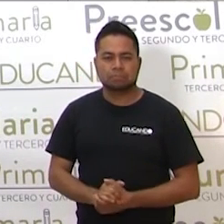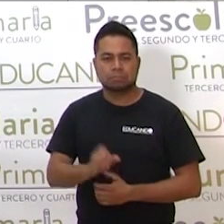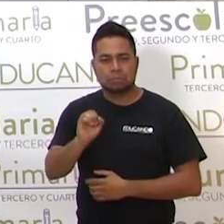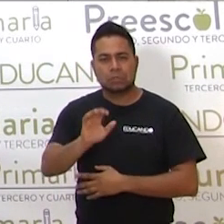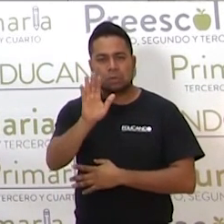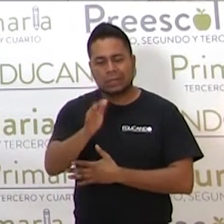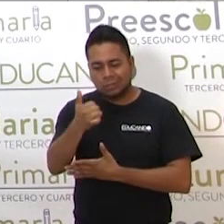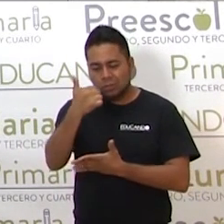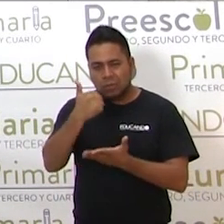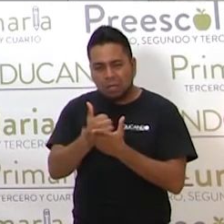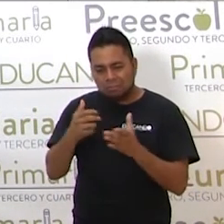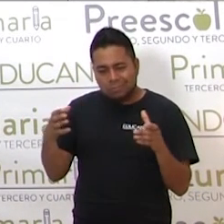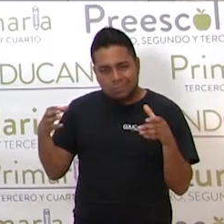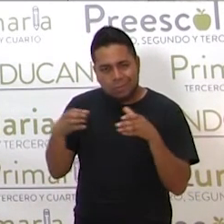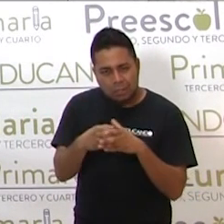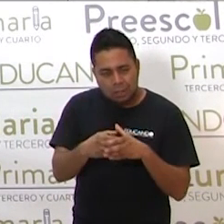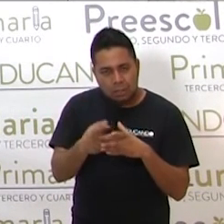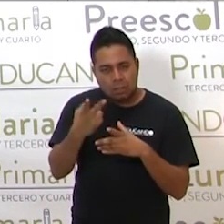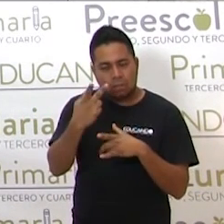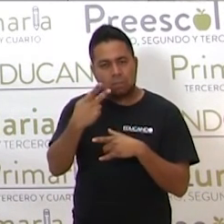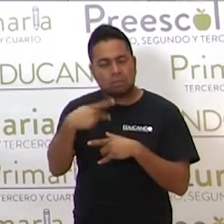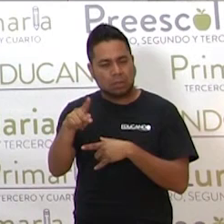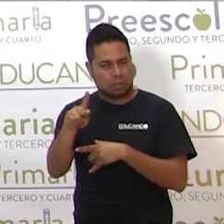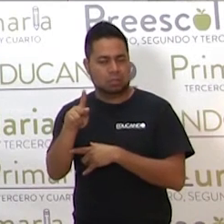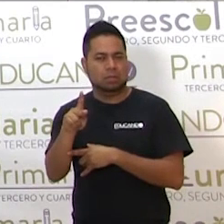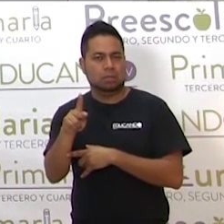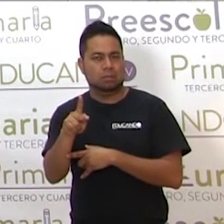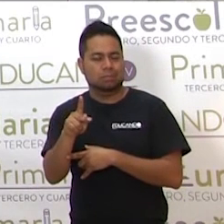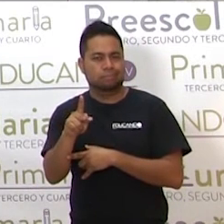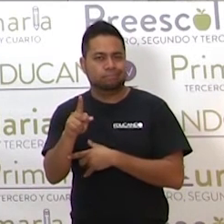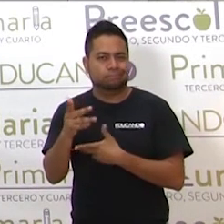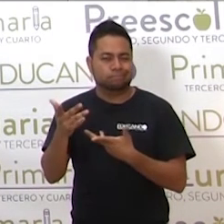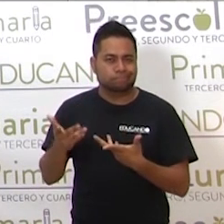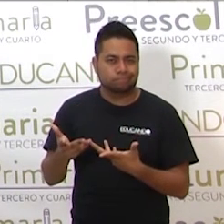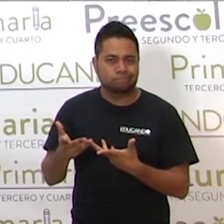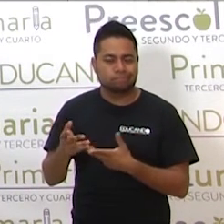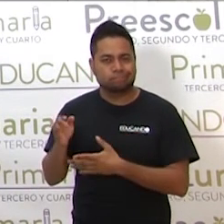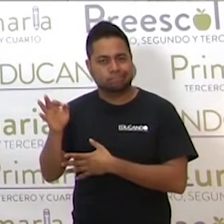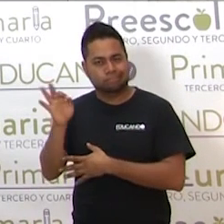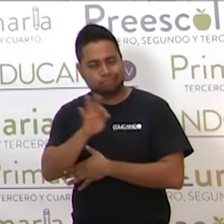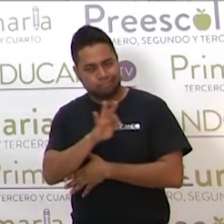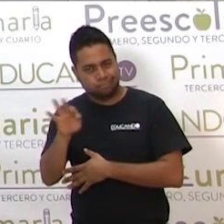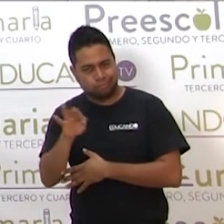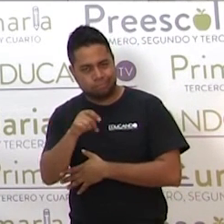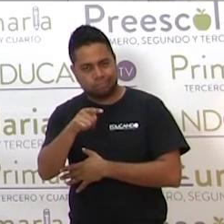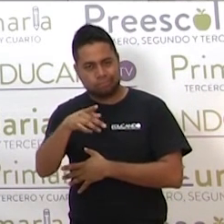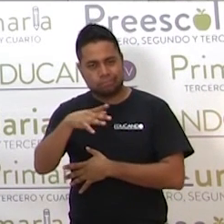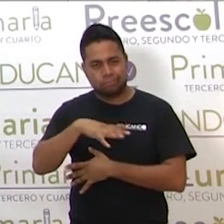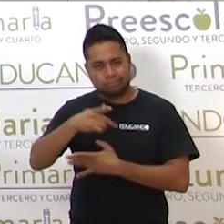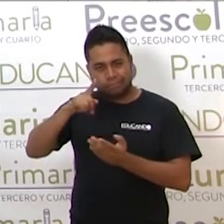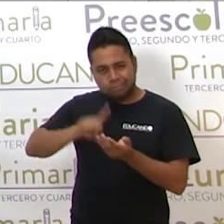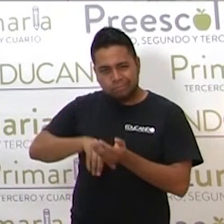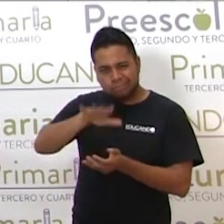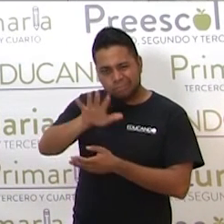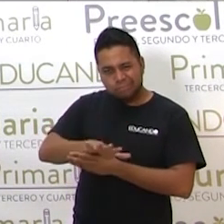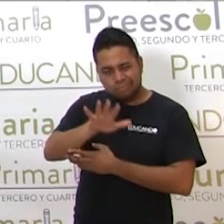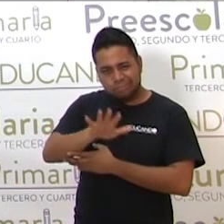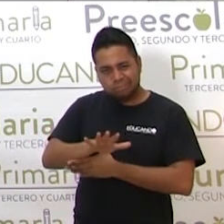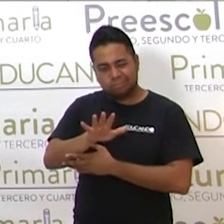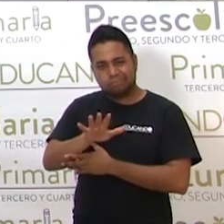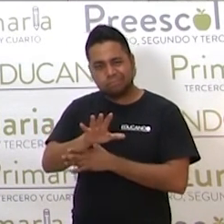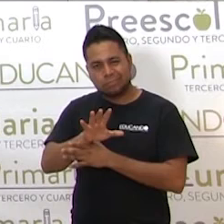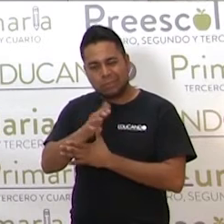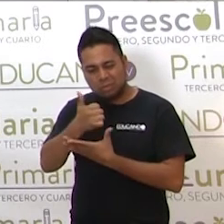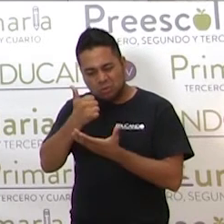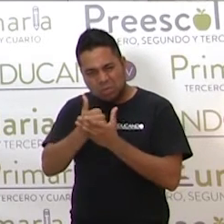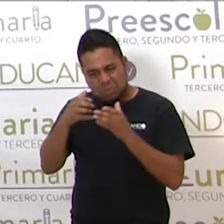ciudad pequeña, pero con elementos más bien de tipo rural. Entonces, lo